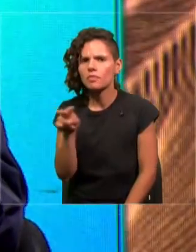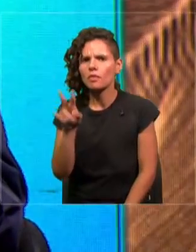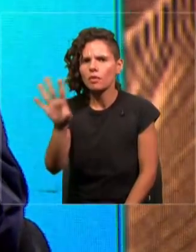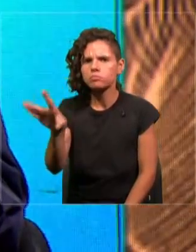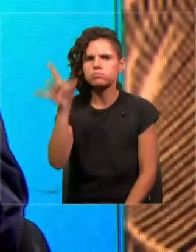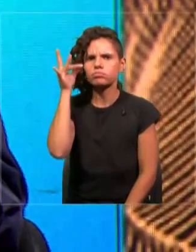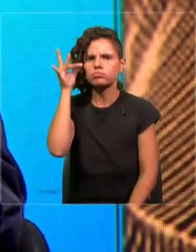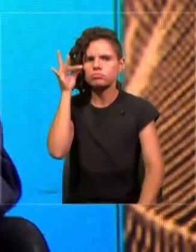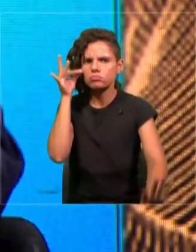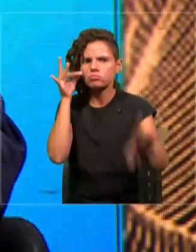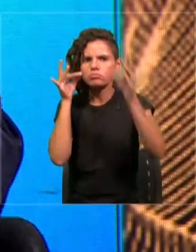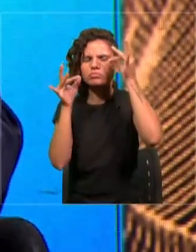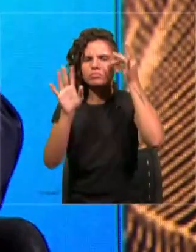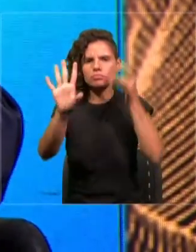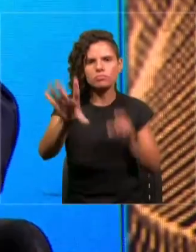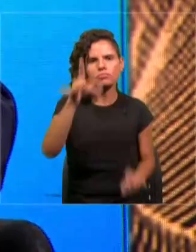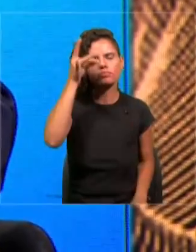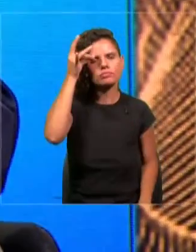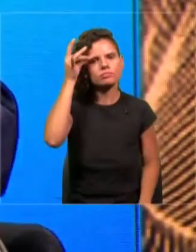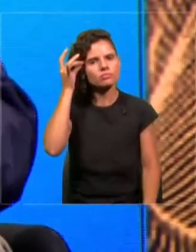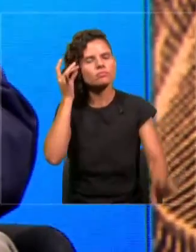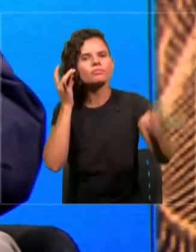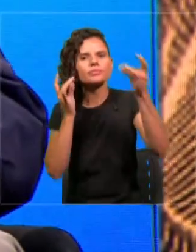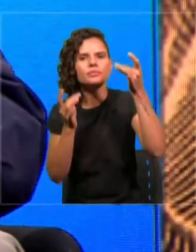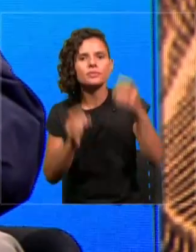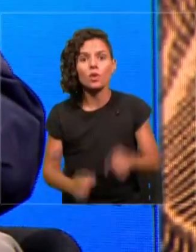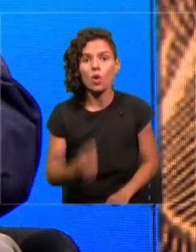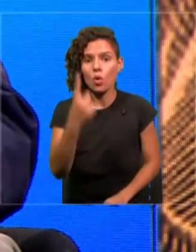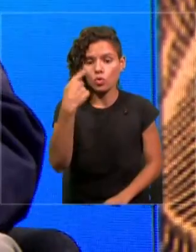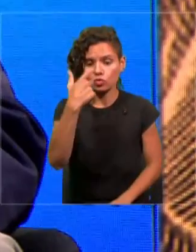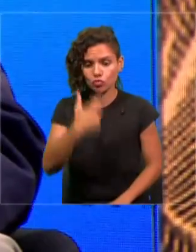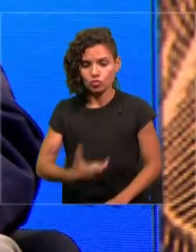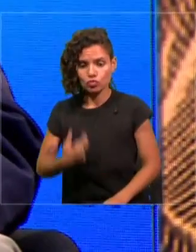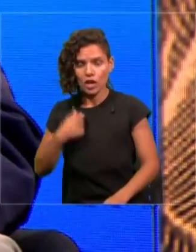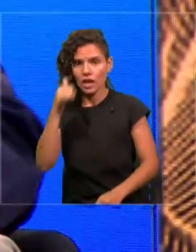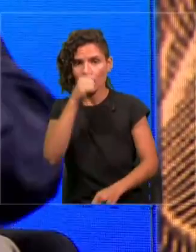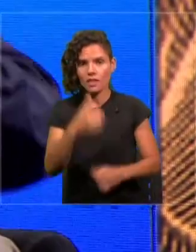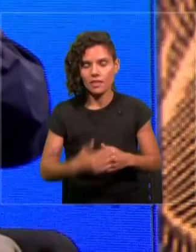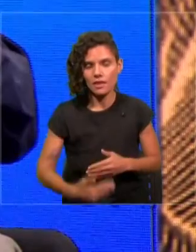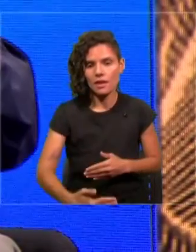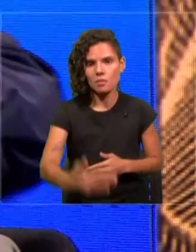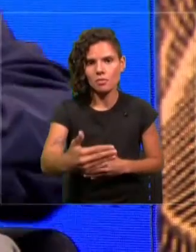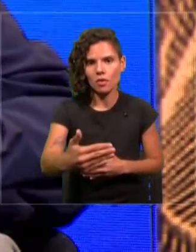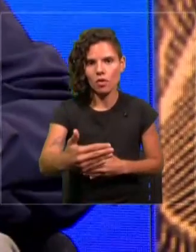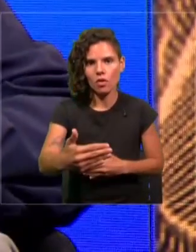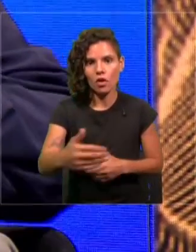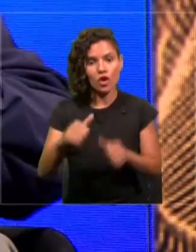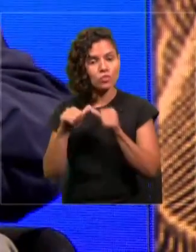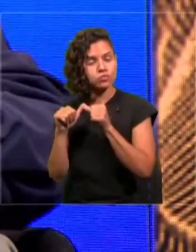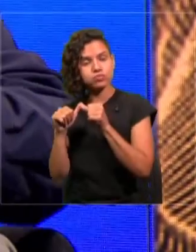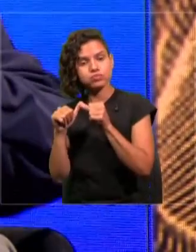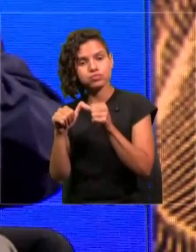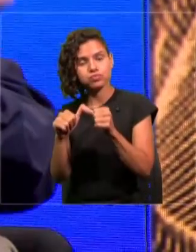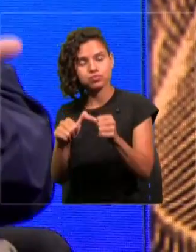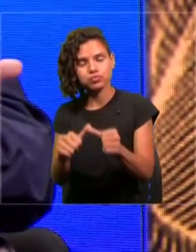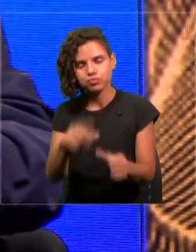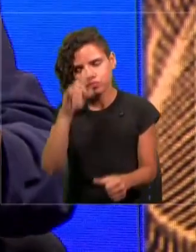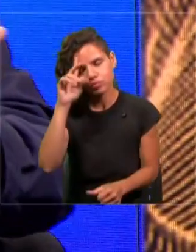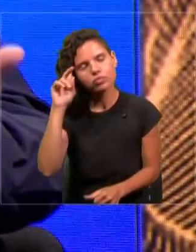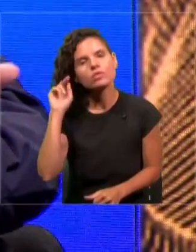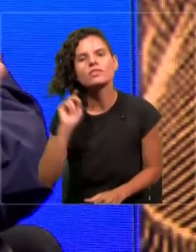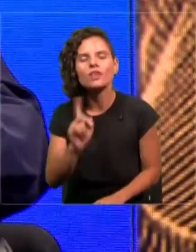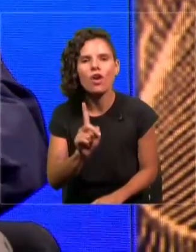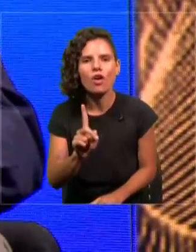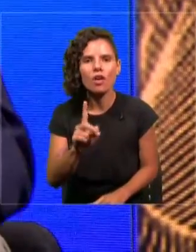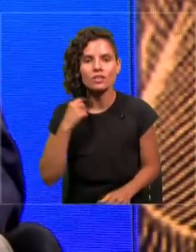cosas. Uno, que soy un ser en el tiempo. No soy infinito, tengo que construirme, no